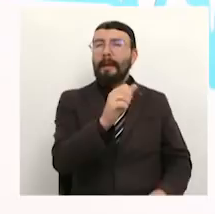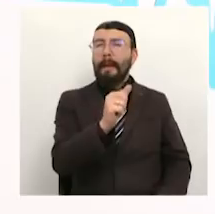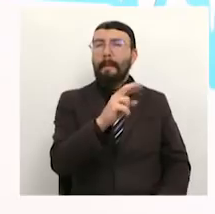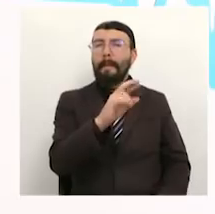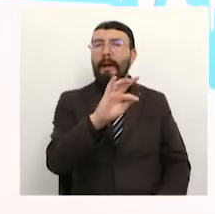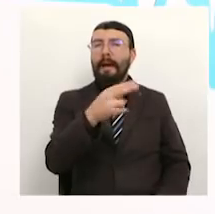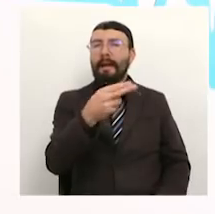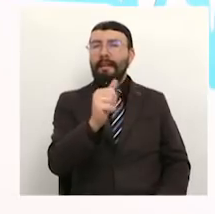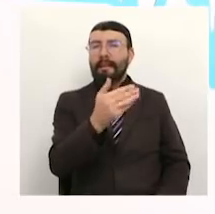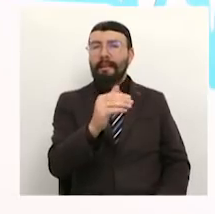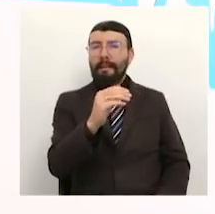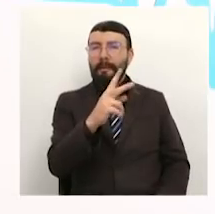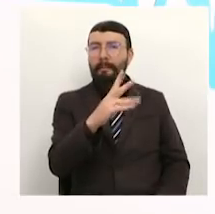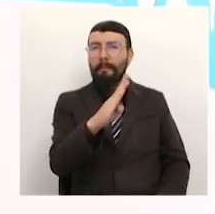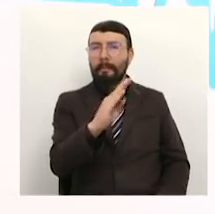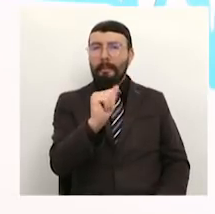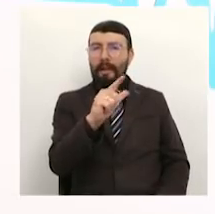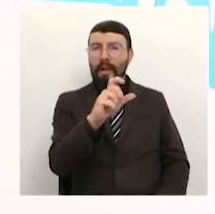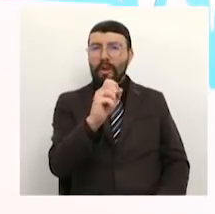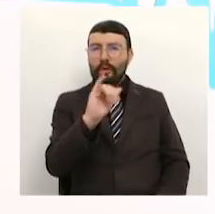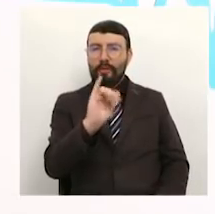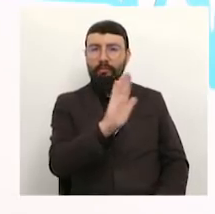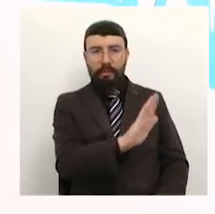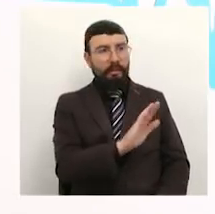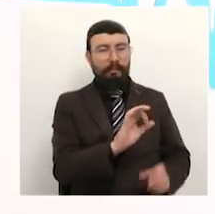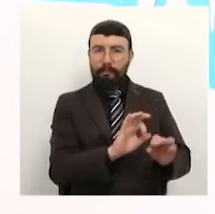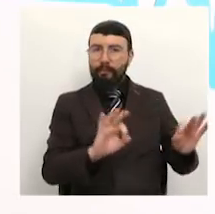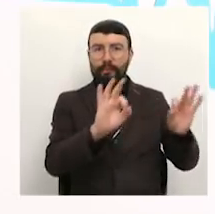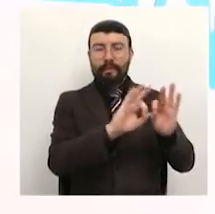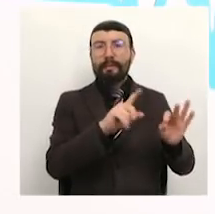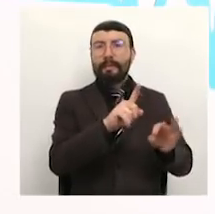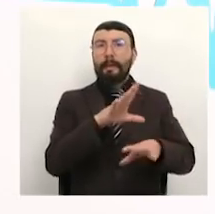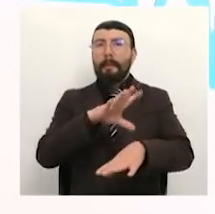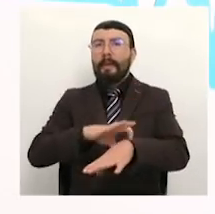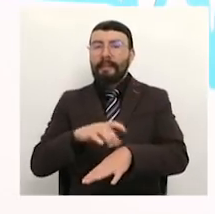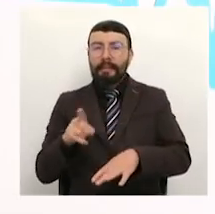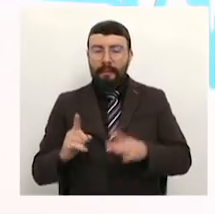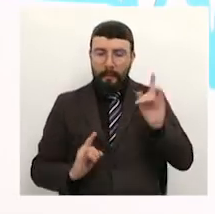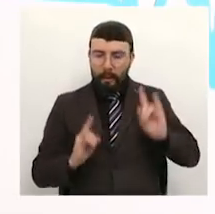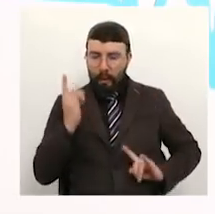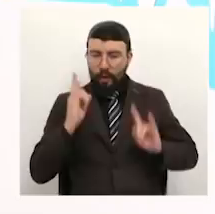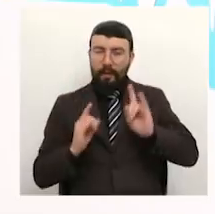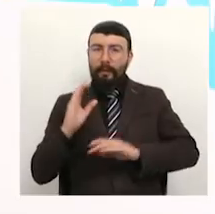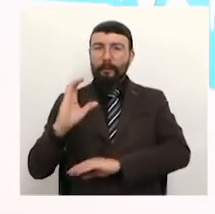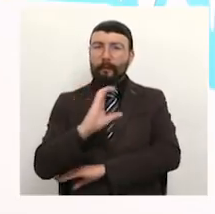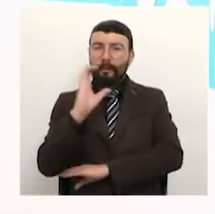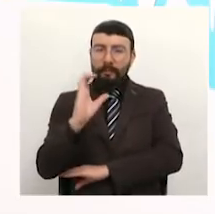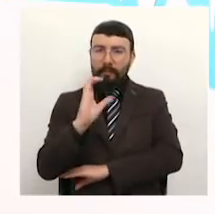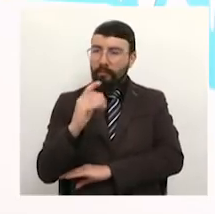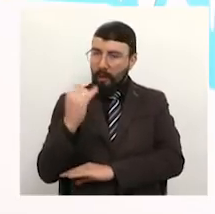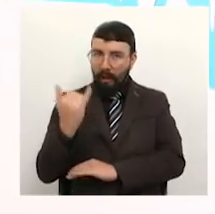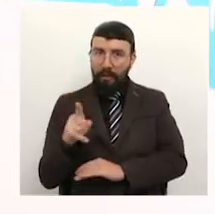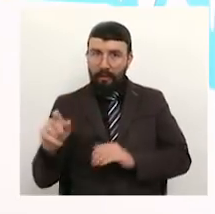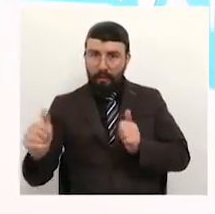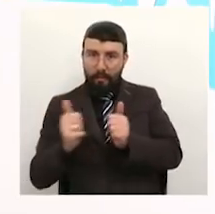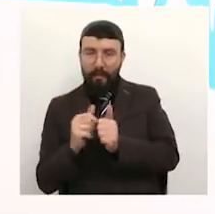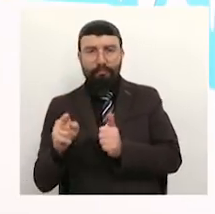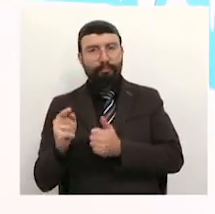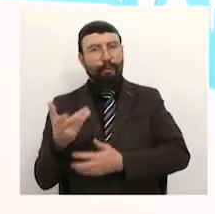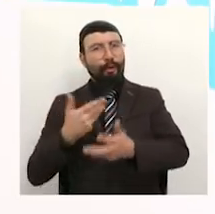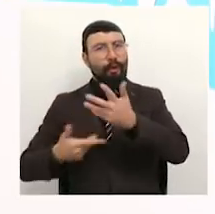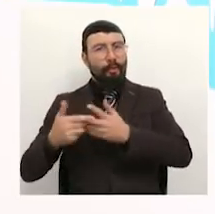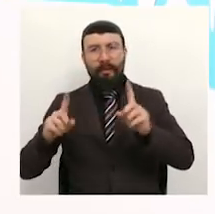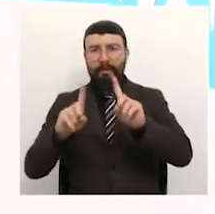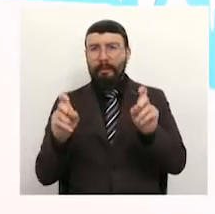dejado un legado muy grande en el concepto de la medicina biológica en colombia y hoy con ella estaremos compartiendo un tema